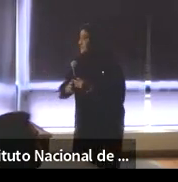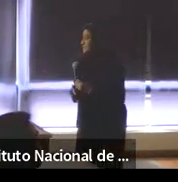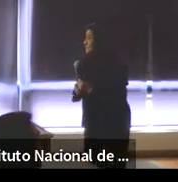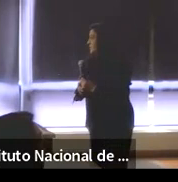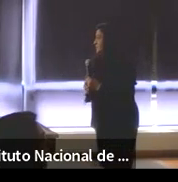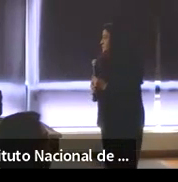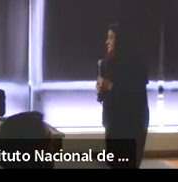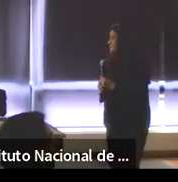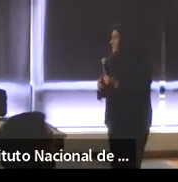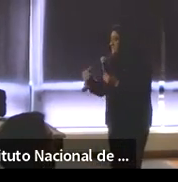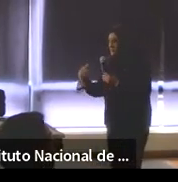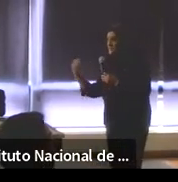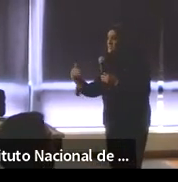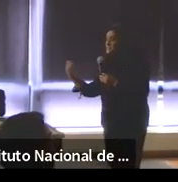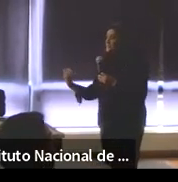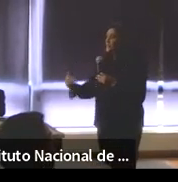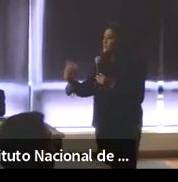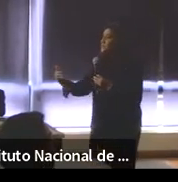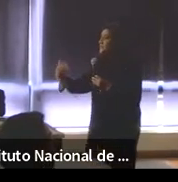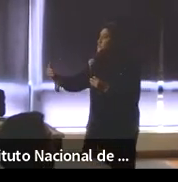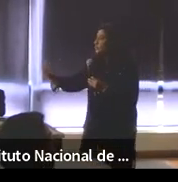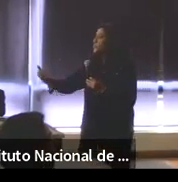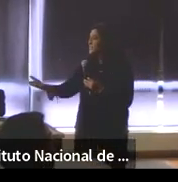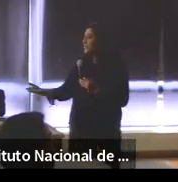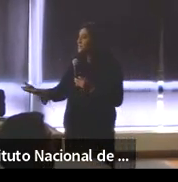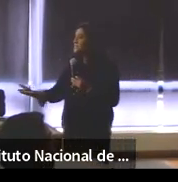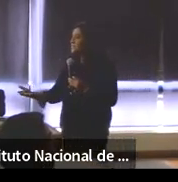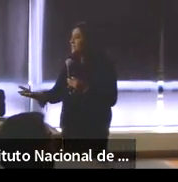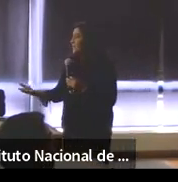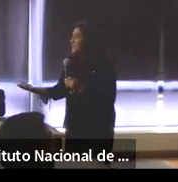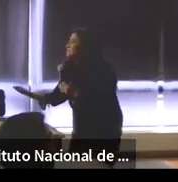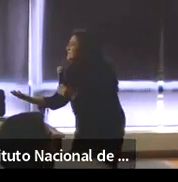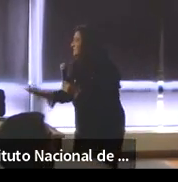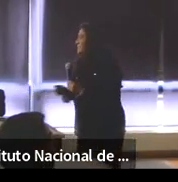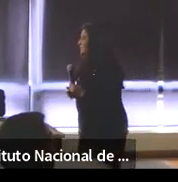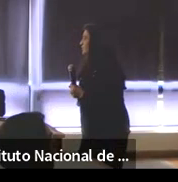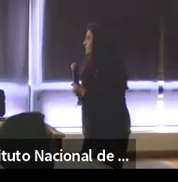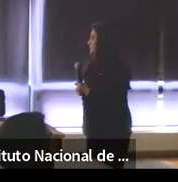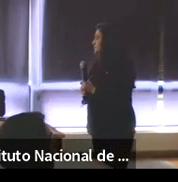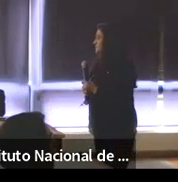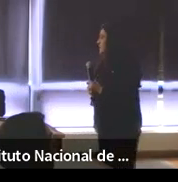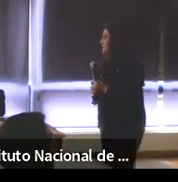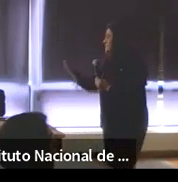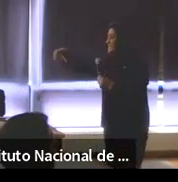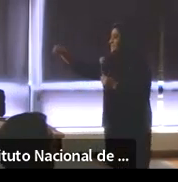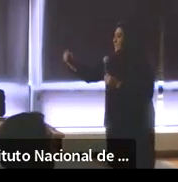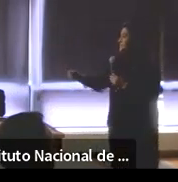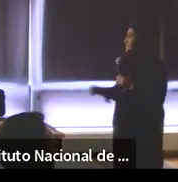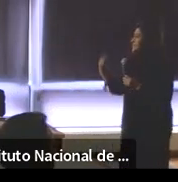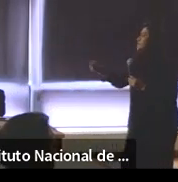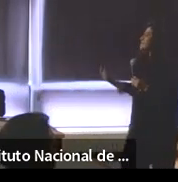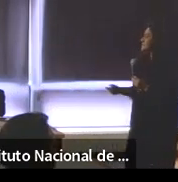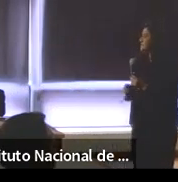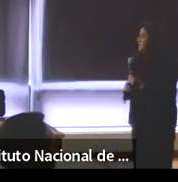tiene que ver con el servicio público y si no estás dispuesto a dar un servicio público eficiente no estás en el lugar correcto tienes que